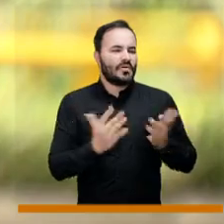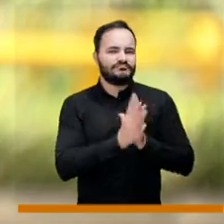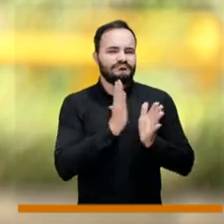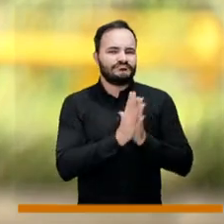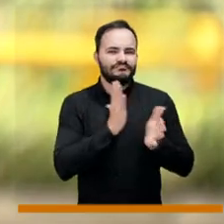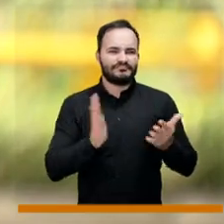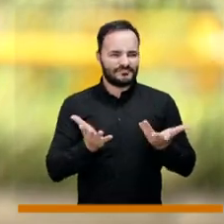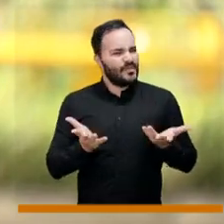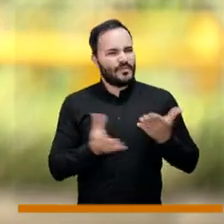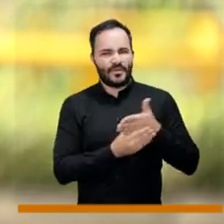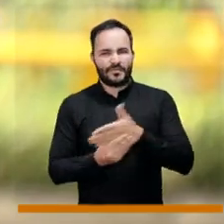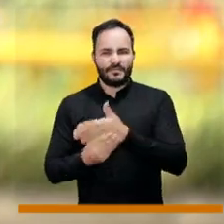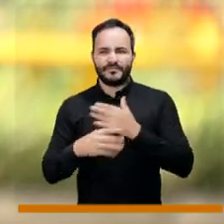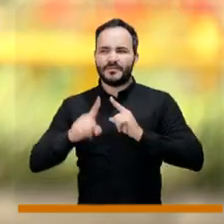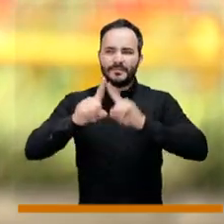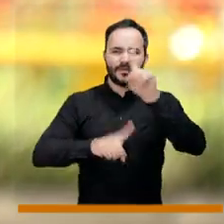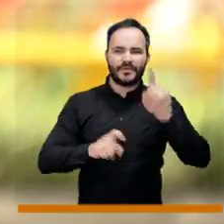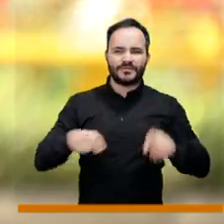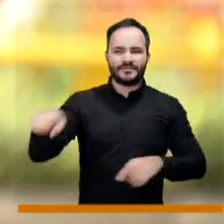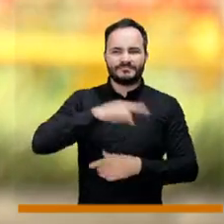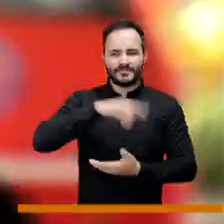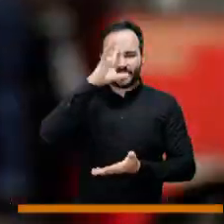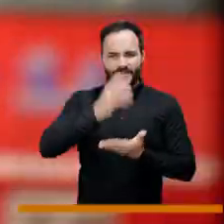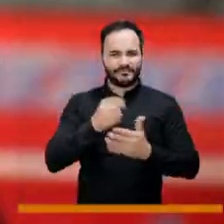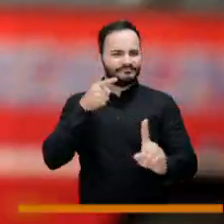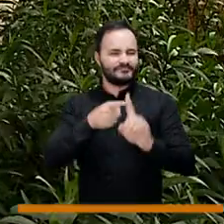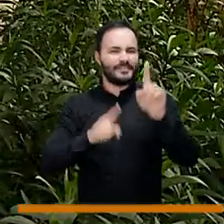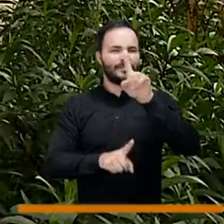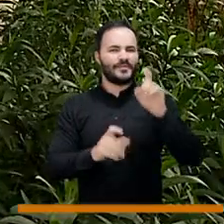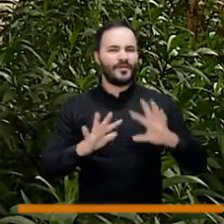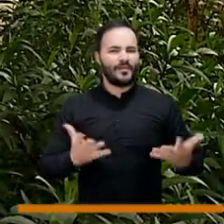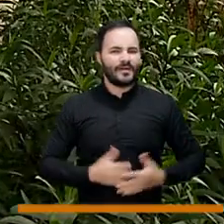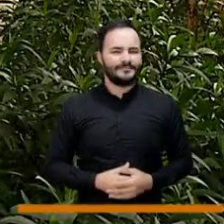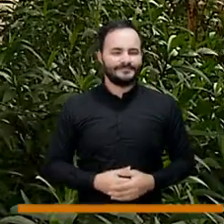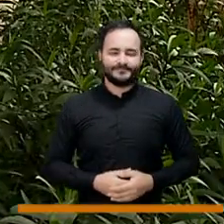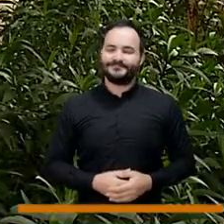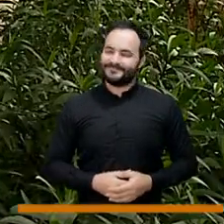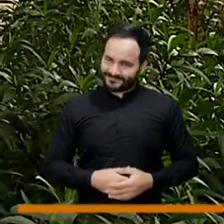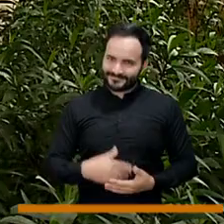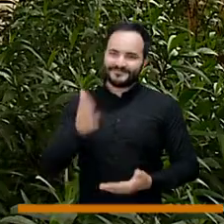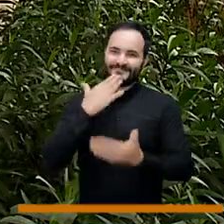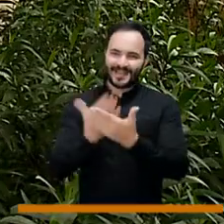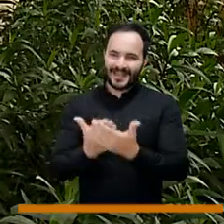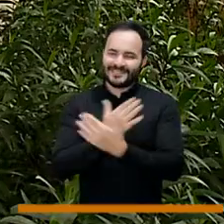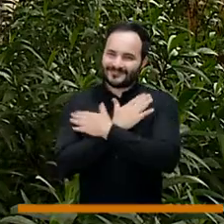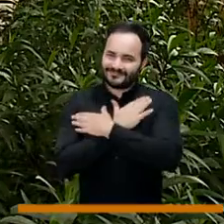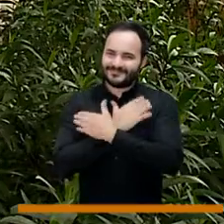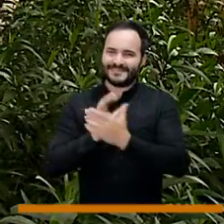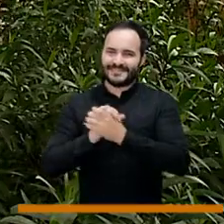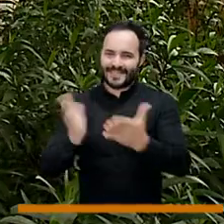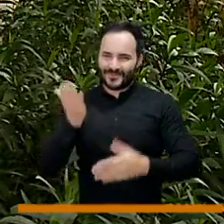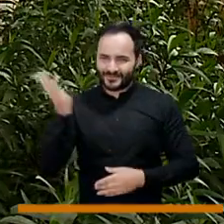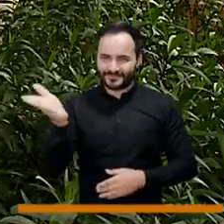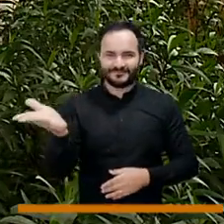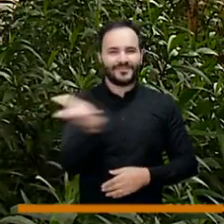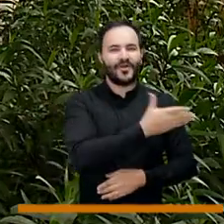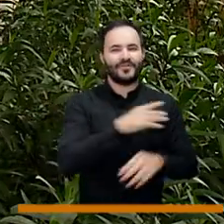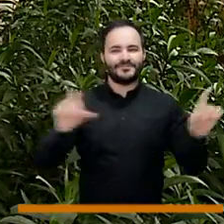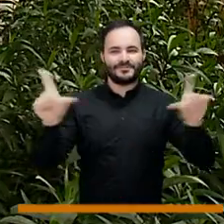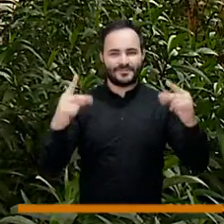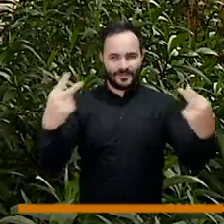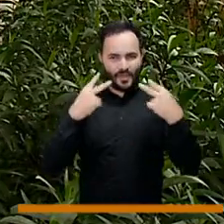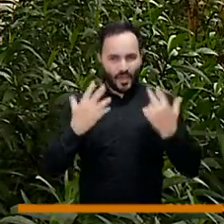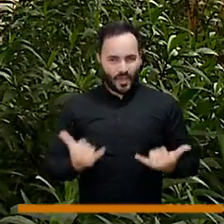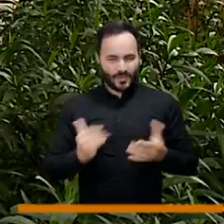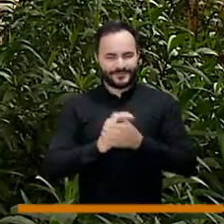pregunta para el día de hoy? Como siempre, un gran gusto saludarlo. Catherine, un cordial saludo a usted, a todos los televidentes, a nuestros invitados en